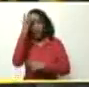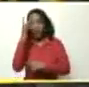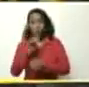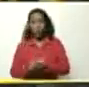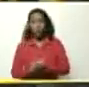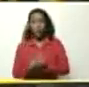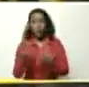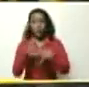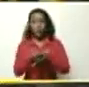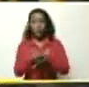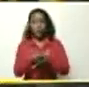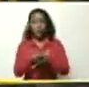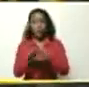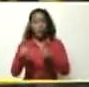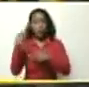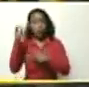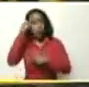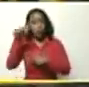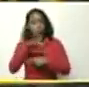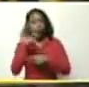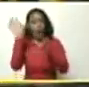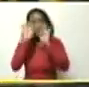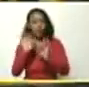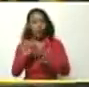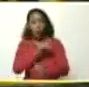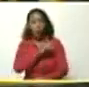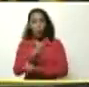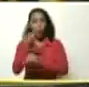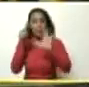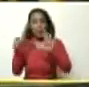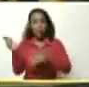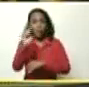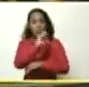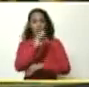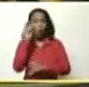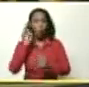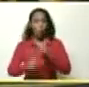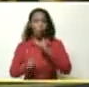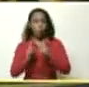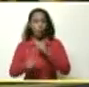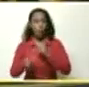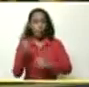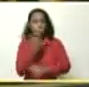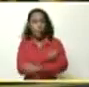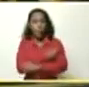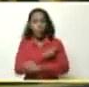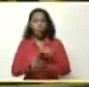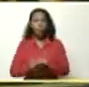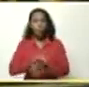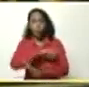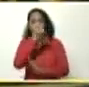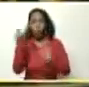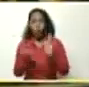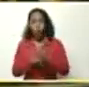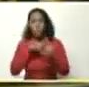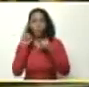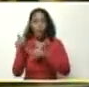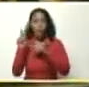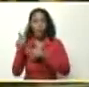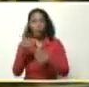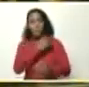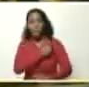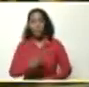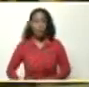se incluirán el resto de la población en la medida que cumplan 6 meses desde su última dosis de vacuna completa. Para esto,